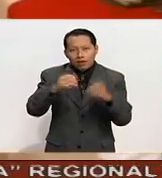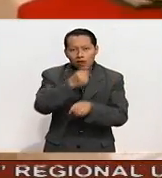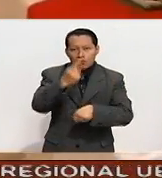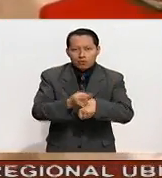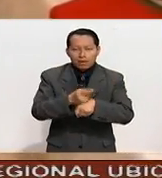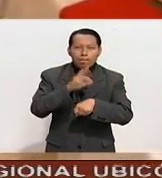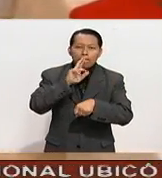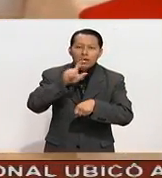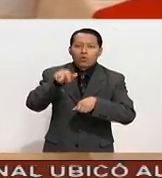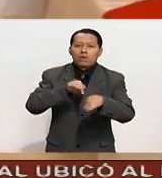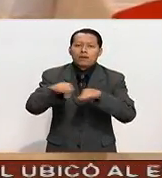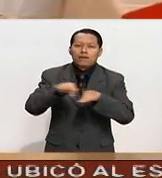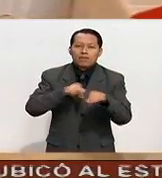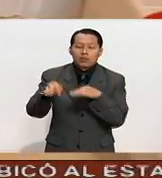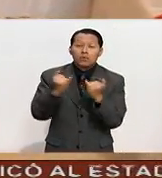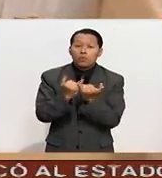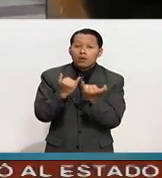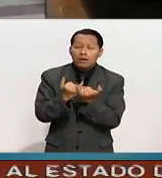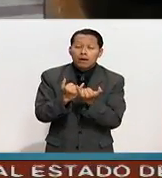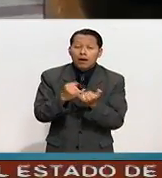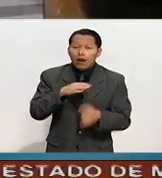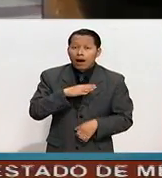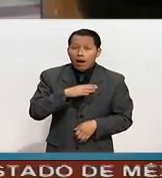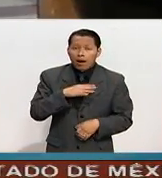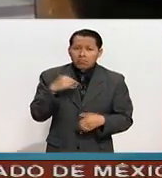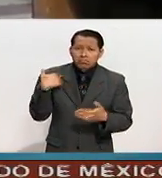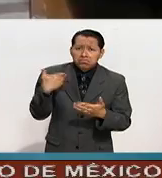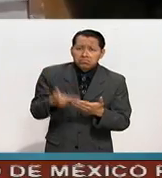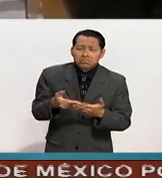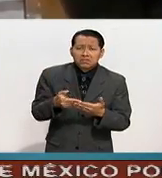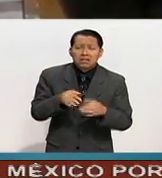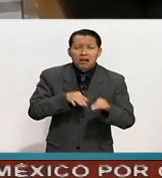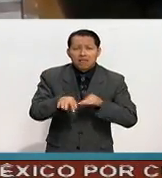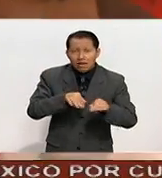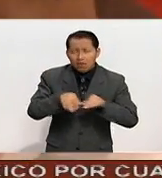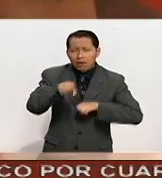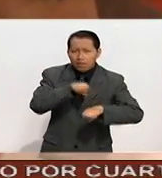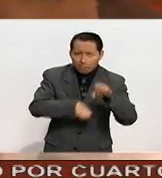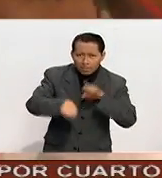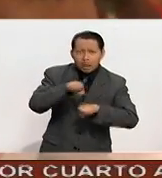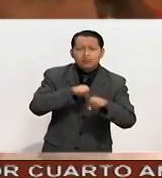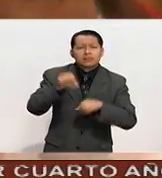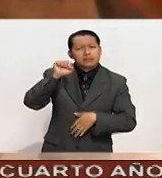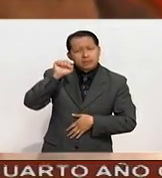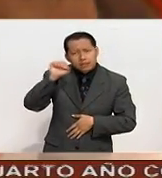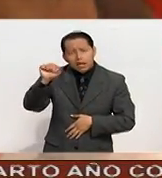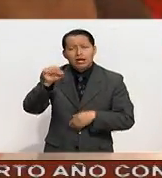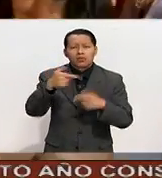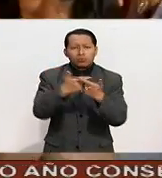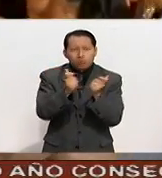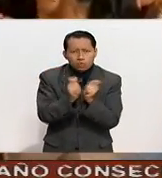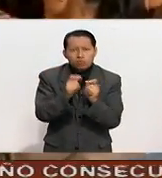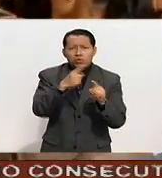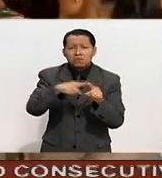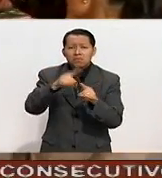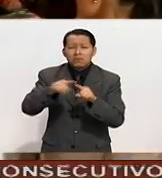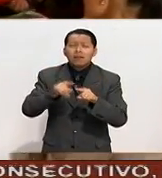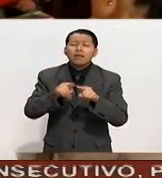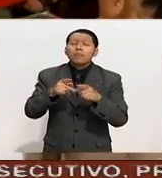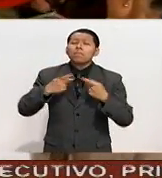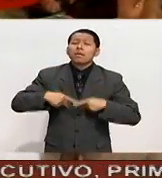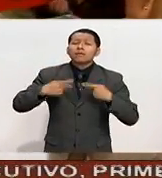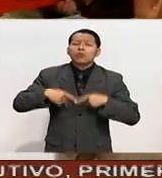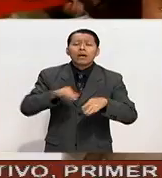Entonces, esto lo hemos estado trabajando con las empresas, en sindicatos, en distintos grupos, pues que la gente trabaje y